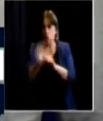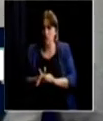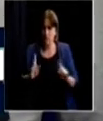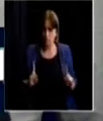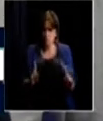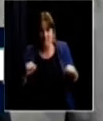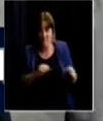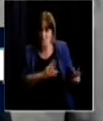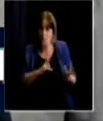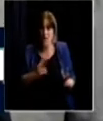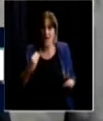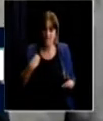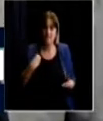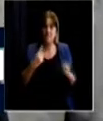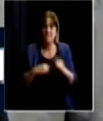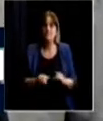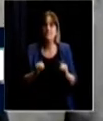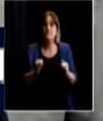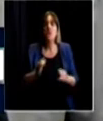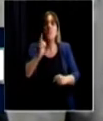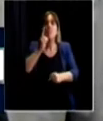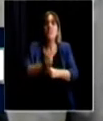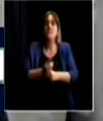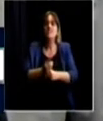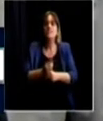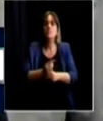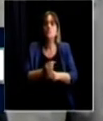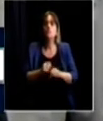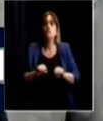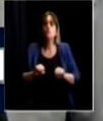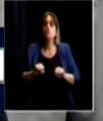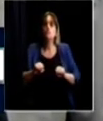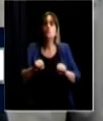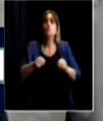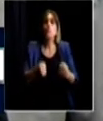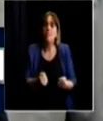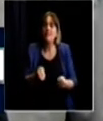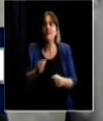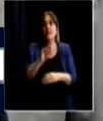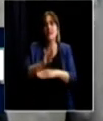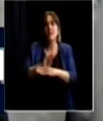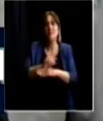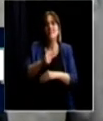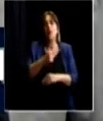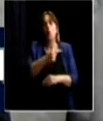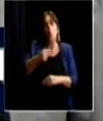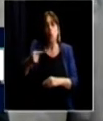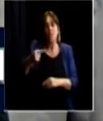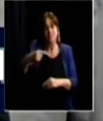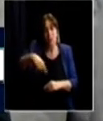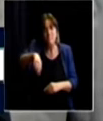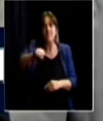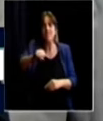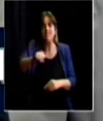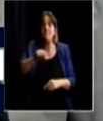hablando hemos decidido suspender las clases por una semana más esta suspensión